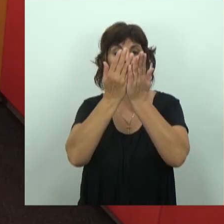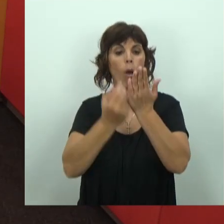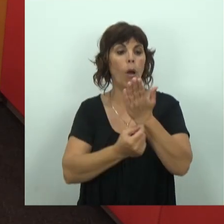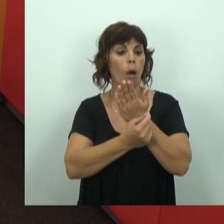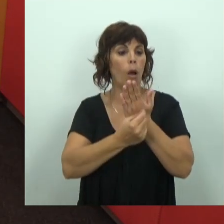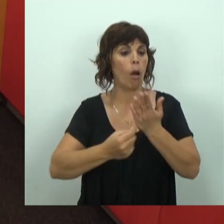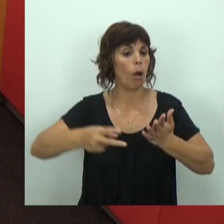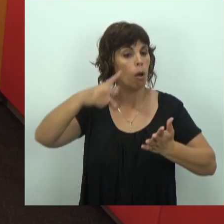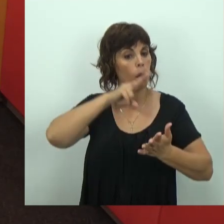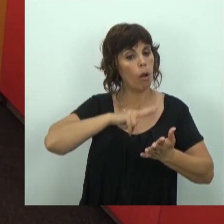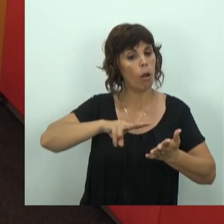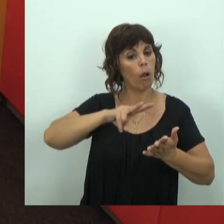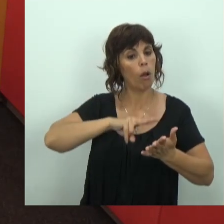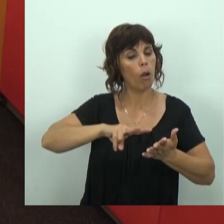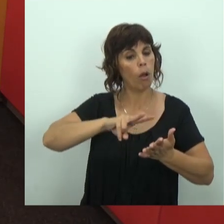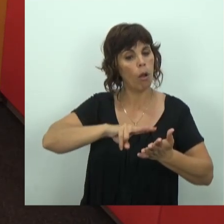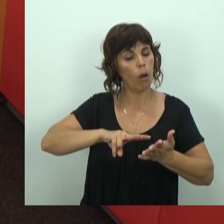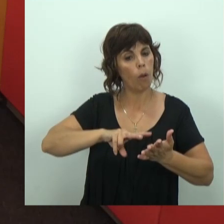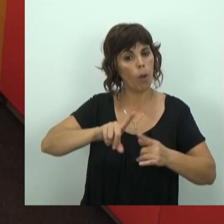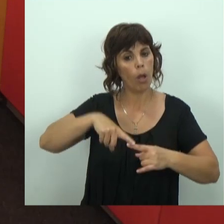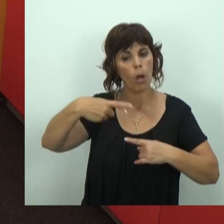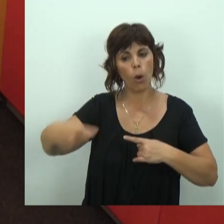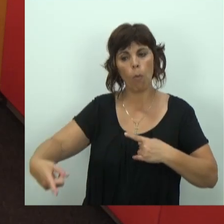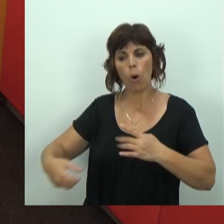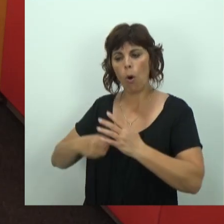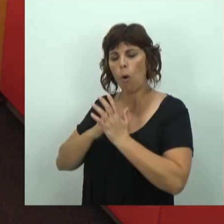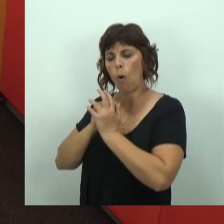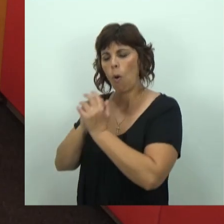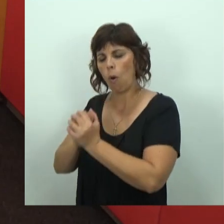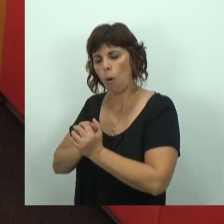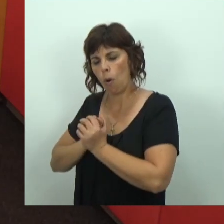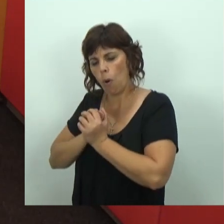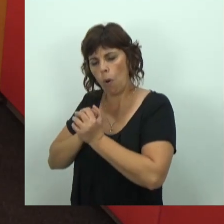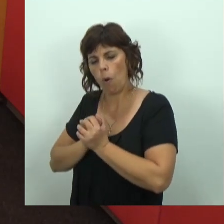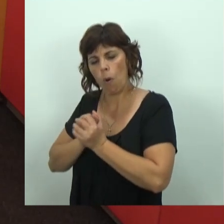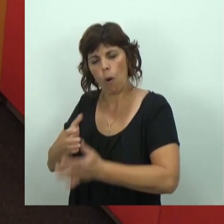oración. El leer la Biblia me inspira a orar.